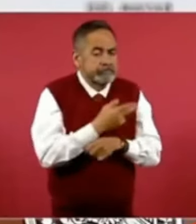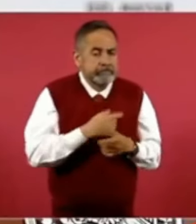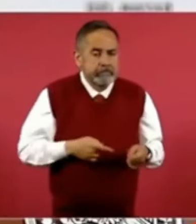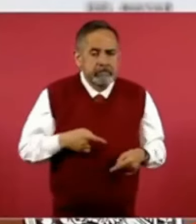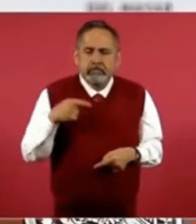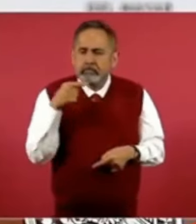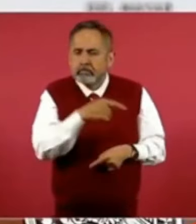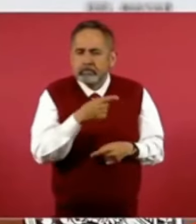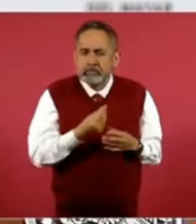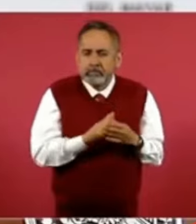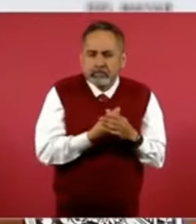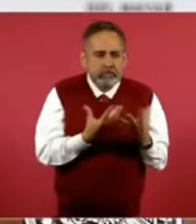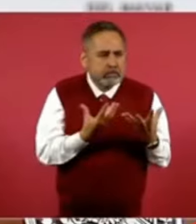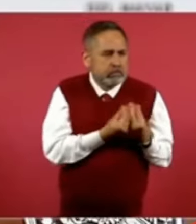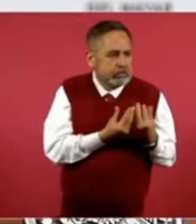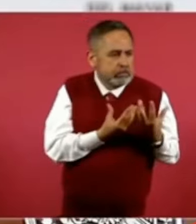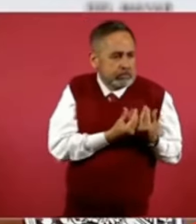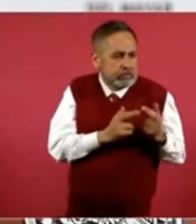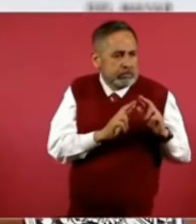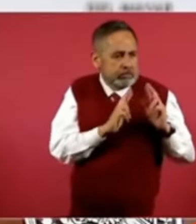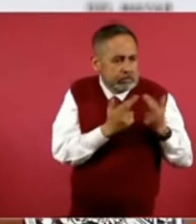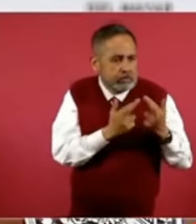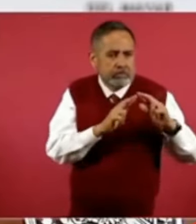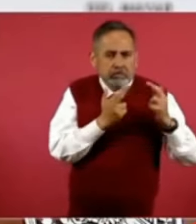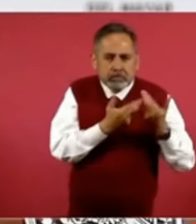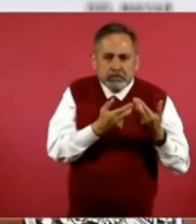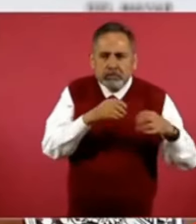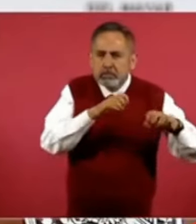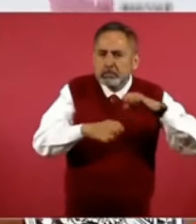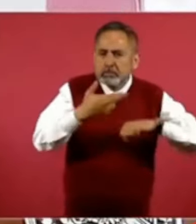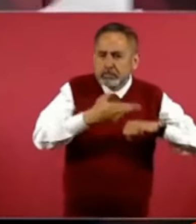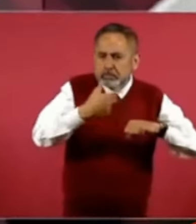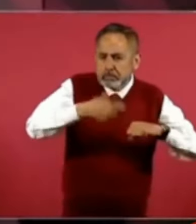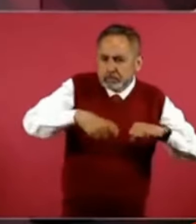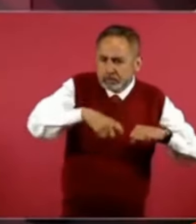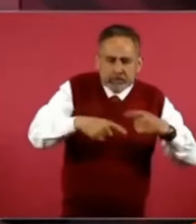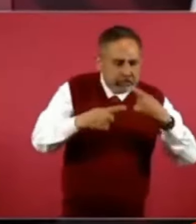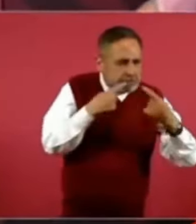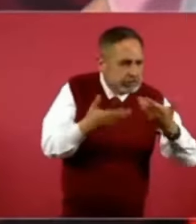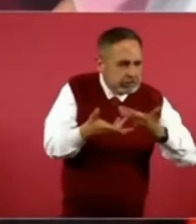reuniones con empresarios, mostraban